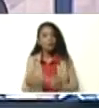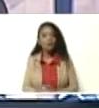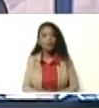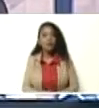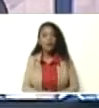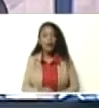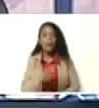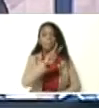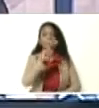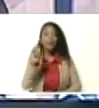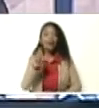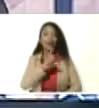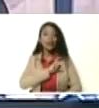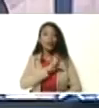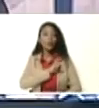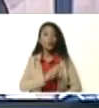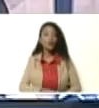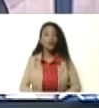20 de enero,